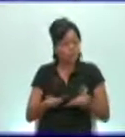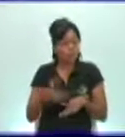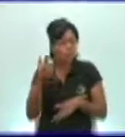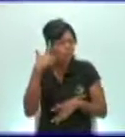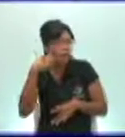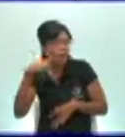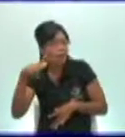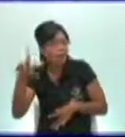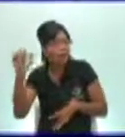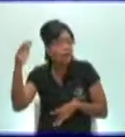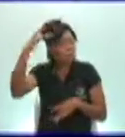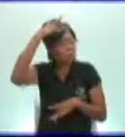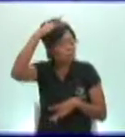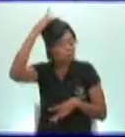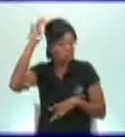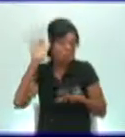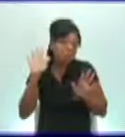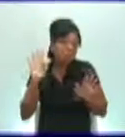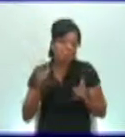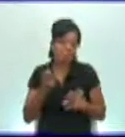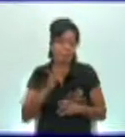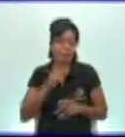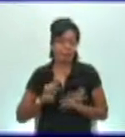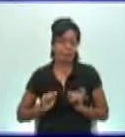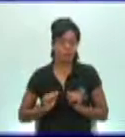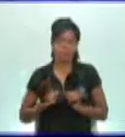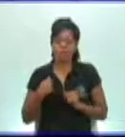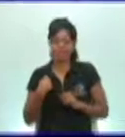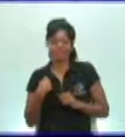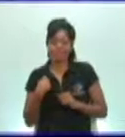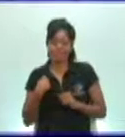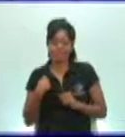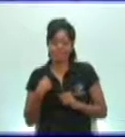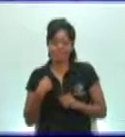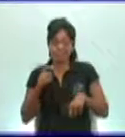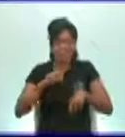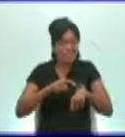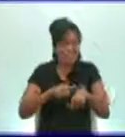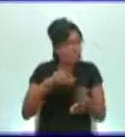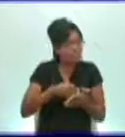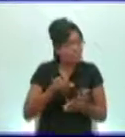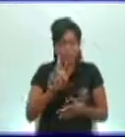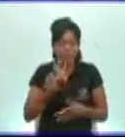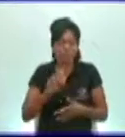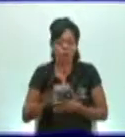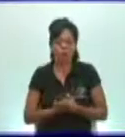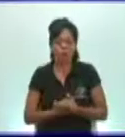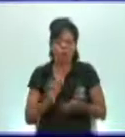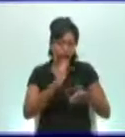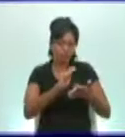Ejemplo, no llegaré a tiempo si salgo más tarde. Cópienlo en sus libretas.